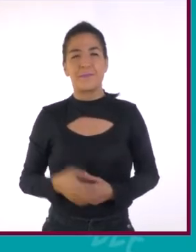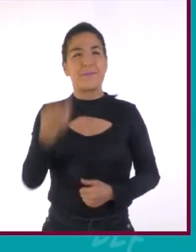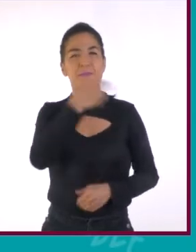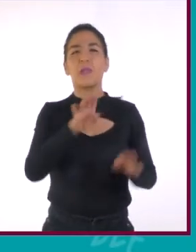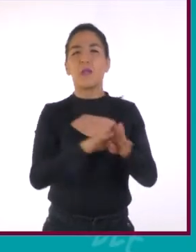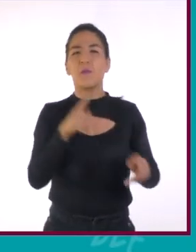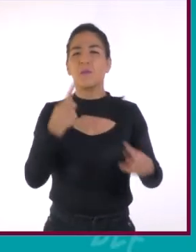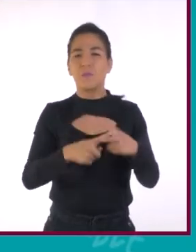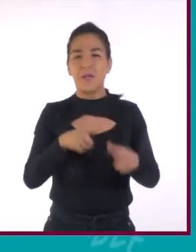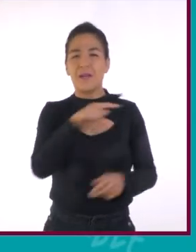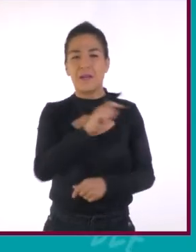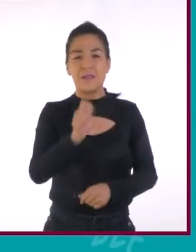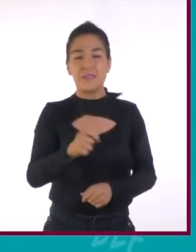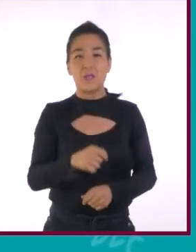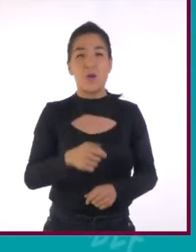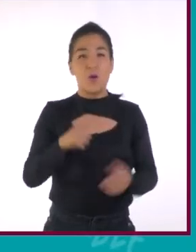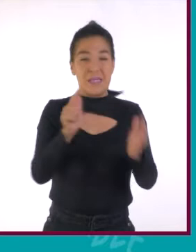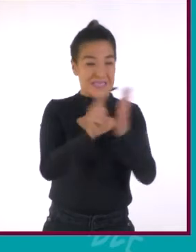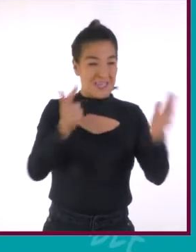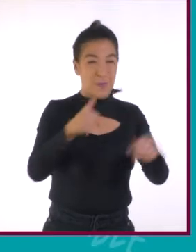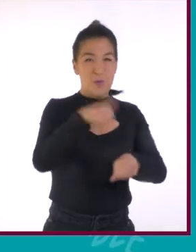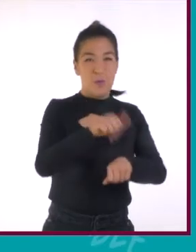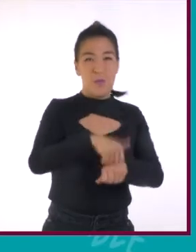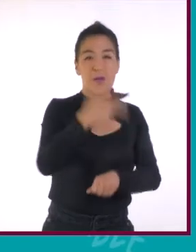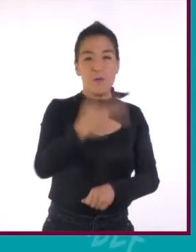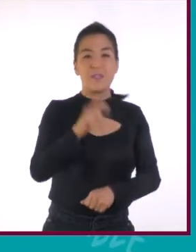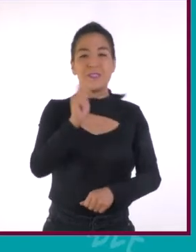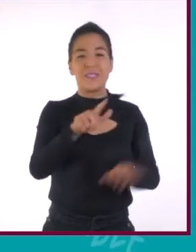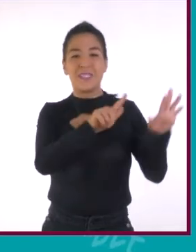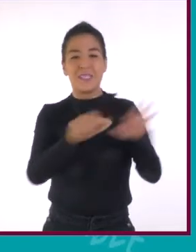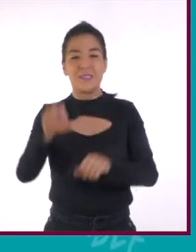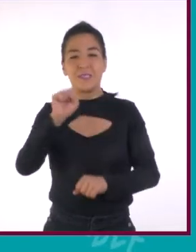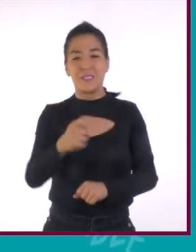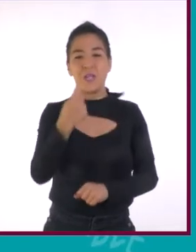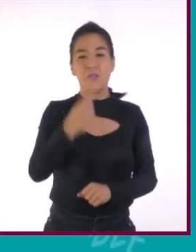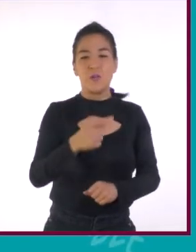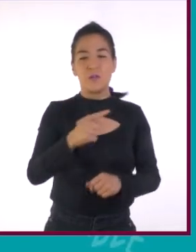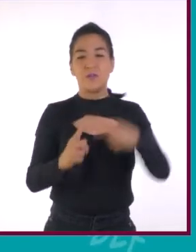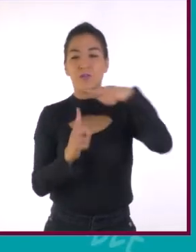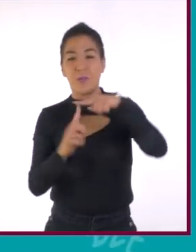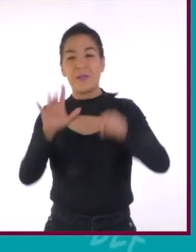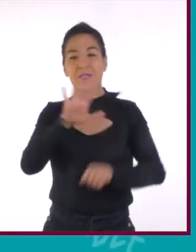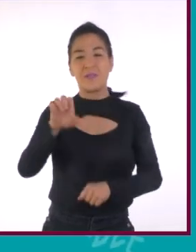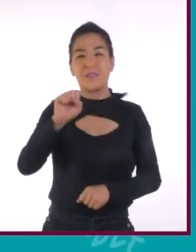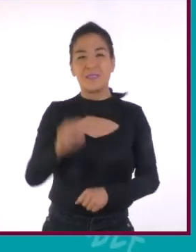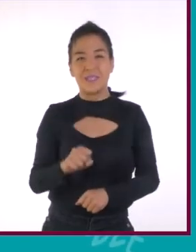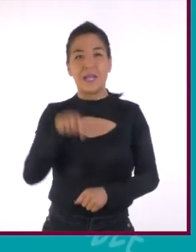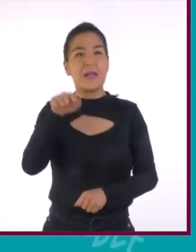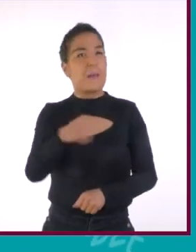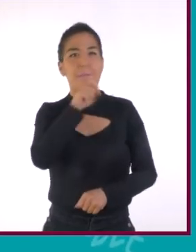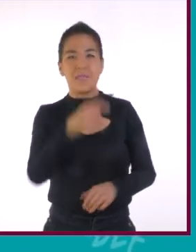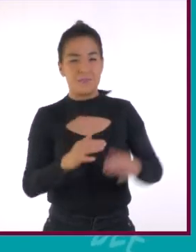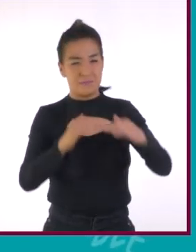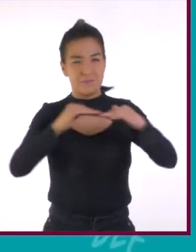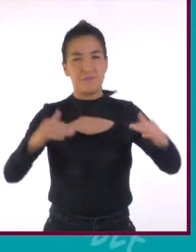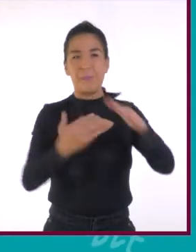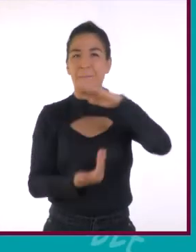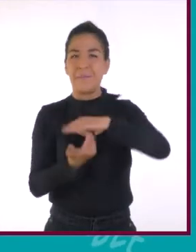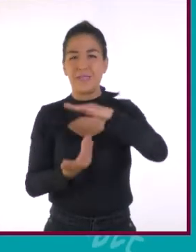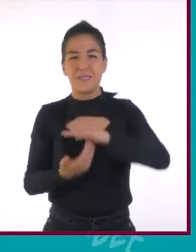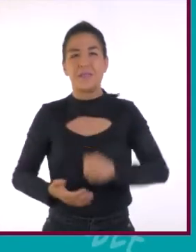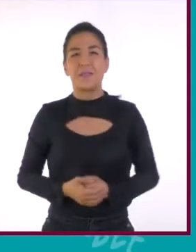De acuerdo a nuestros cálculos, el octavo libro tiene una fracción de 761 sobre 560 de sí mismo